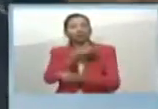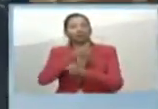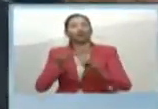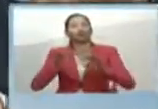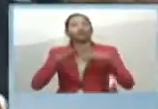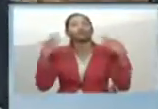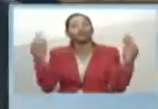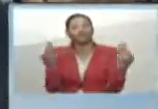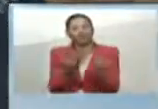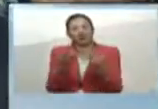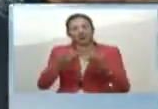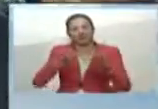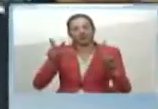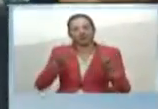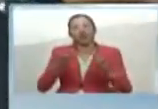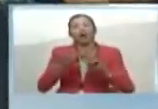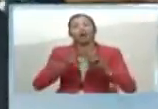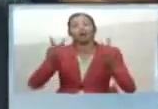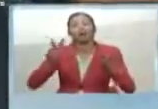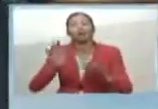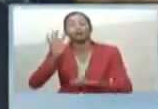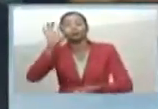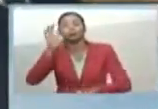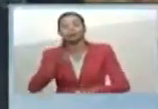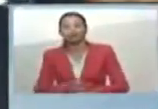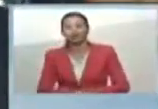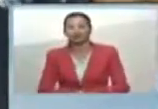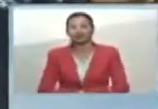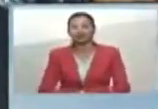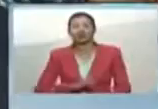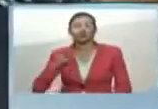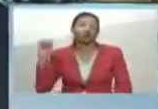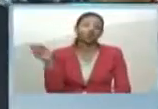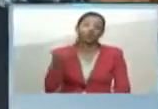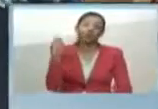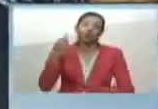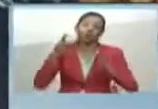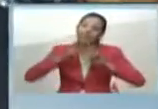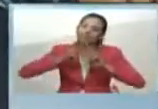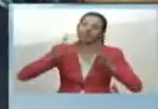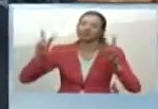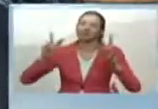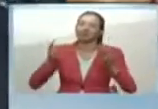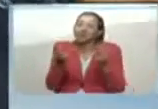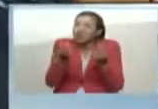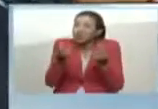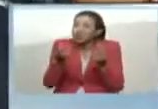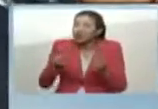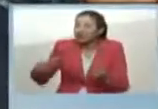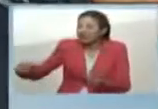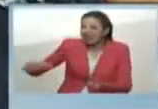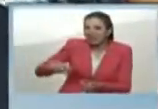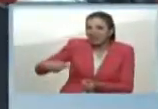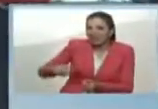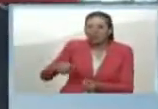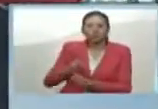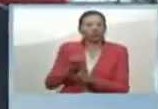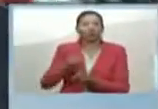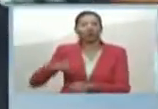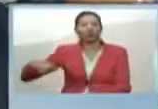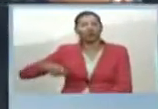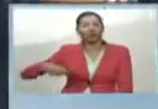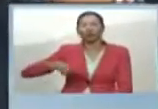familiar, la paz de la nación, la paz colectiva. Que ninguna tentación lleve a ningún